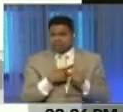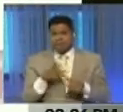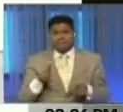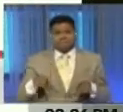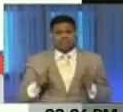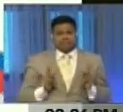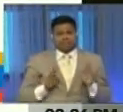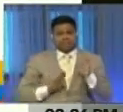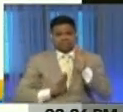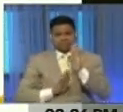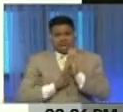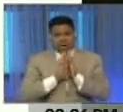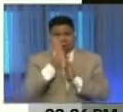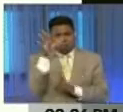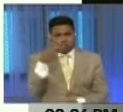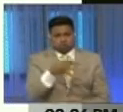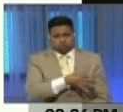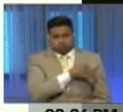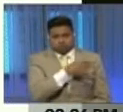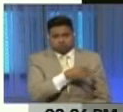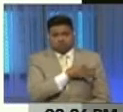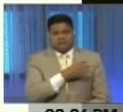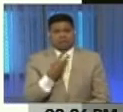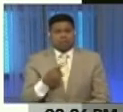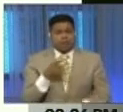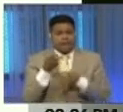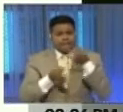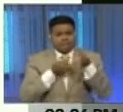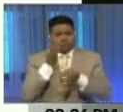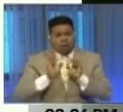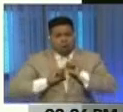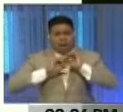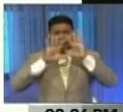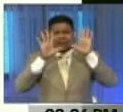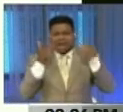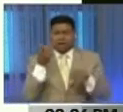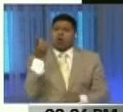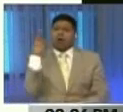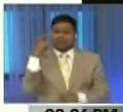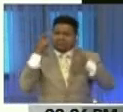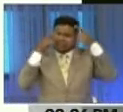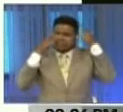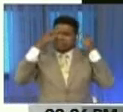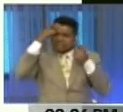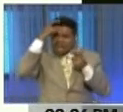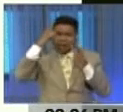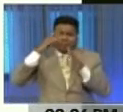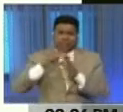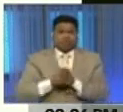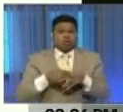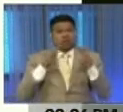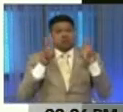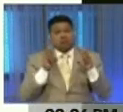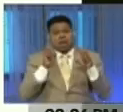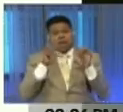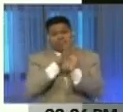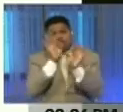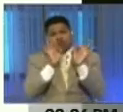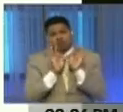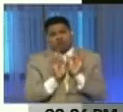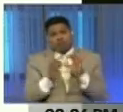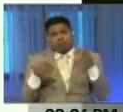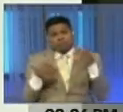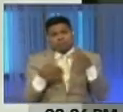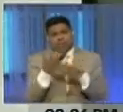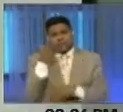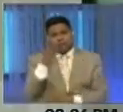el desarrollo social, como lo explicó el comandante supremo Hugo Rafael Chávez Frías, a través de un nuevo modelo productivo